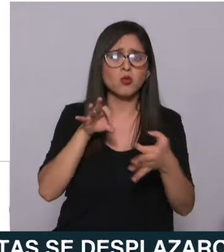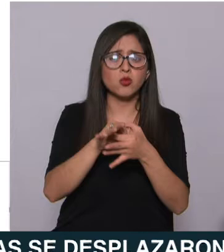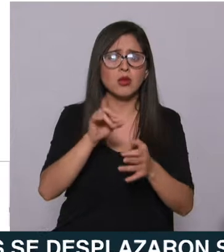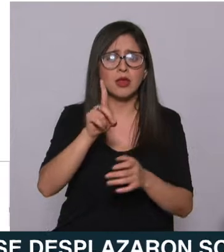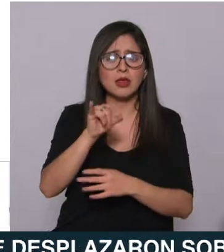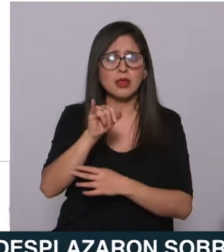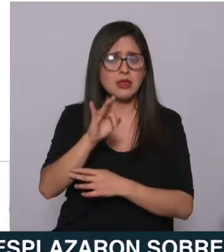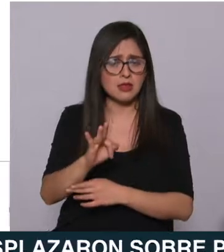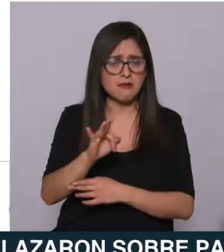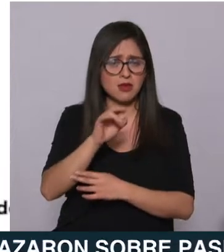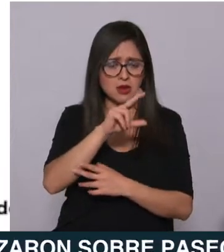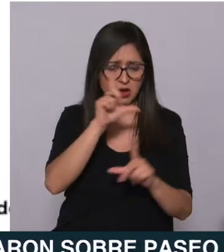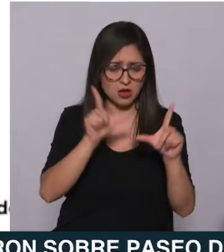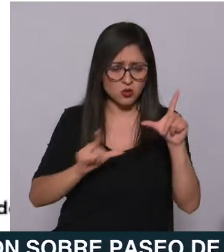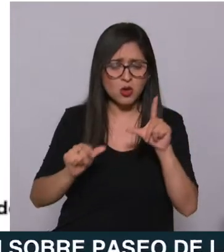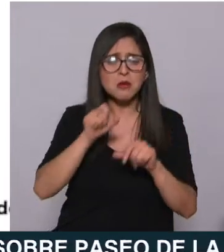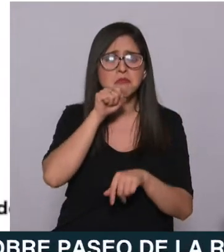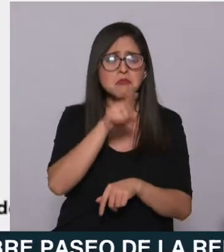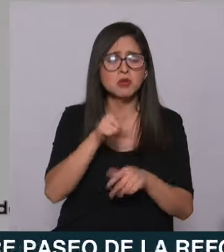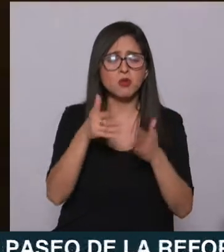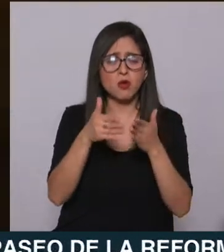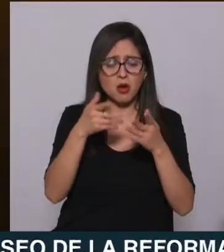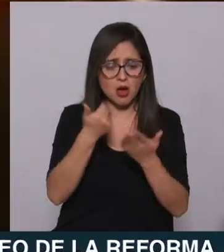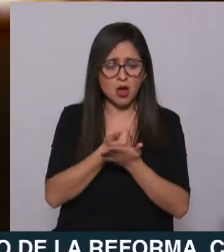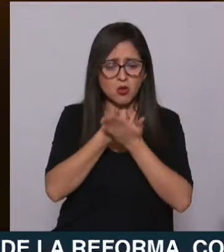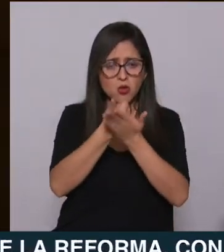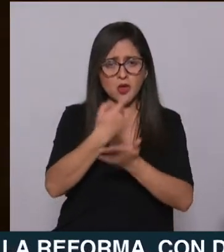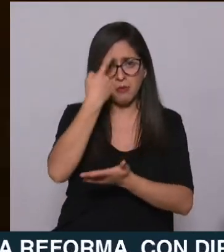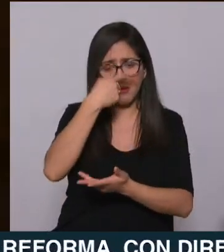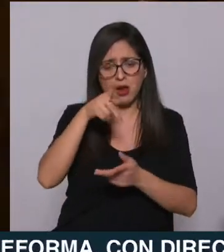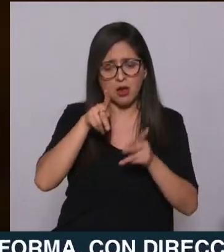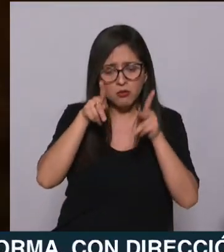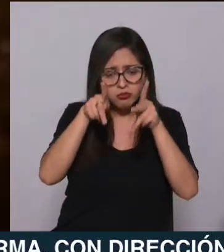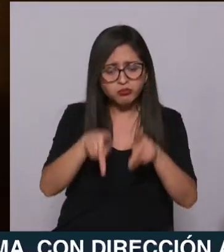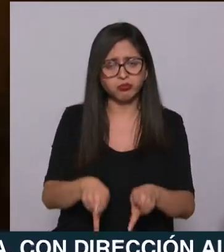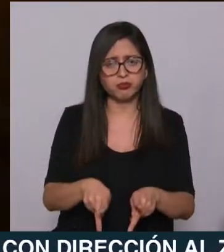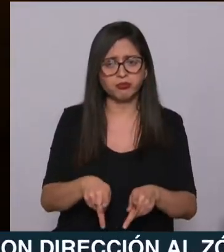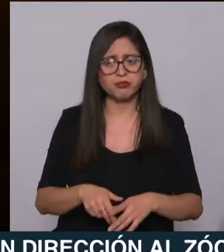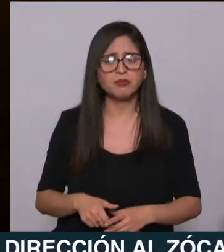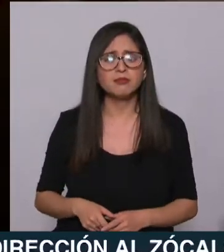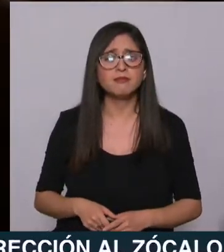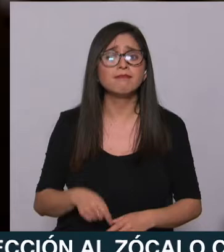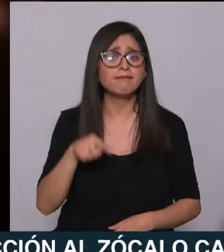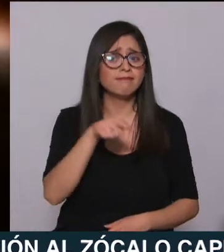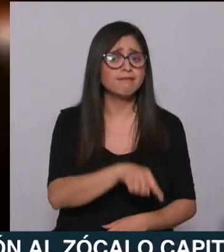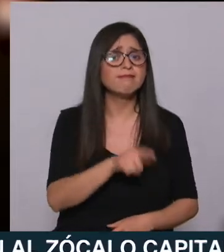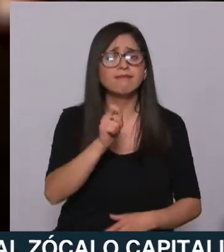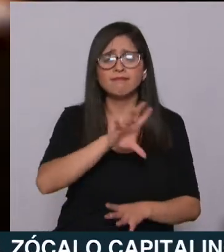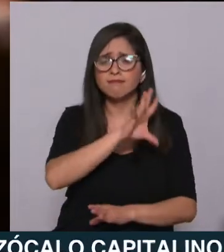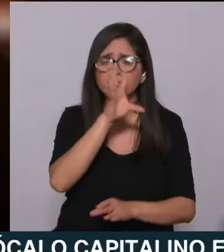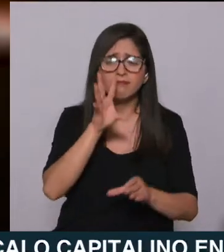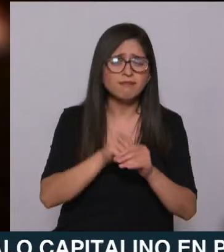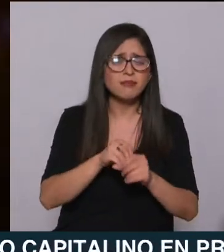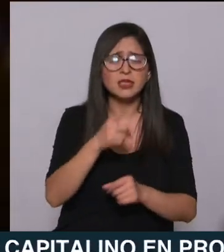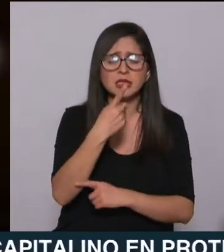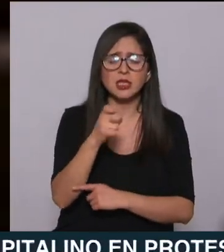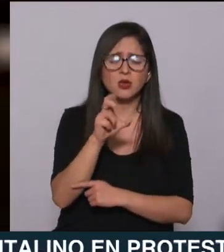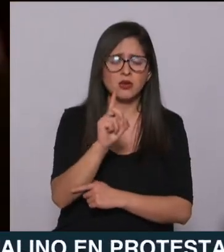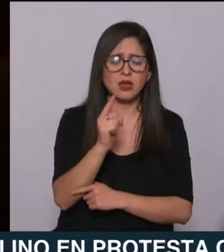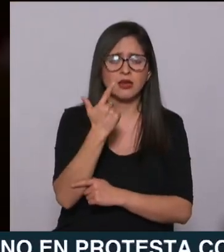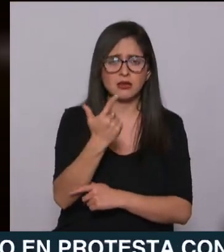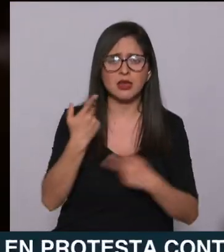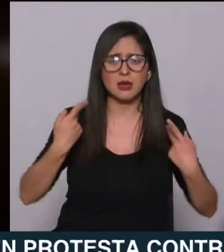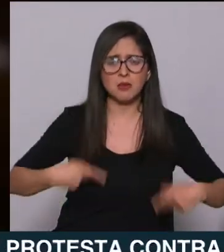nacional, apoyo para la ampliación del panteón. Informó que el saldo total de la tragedia fue de 137